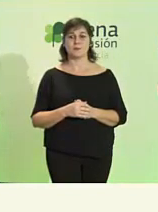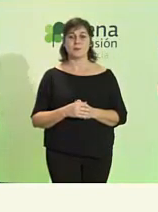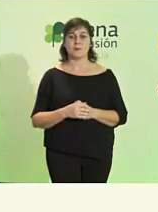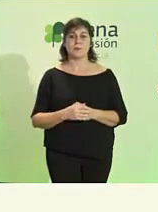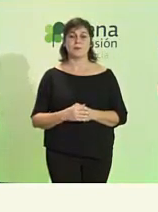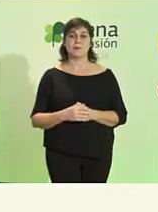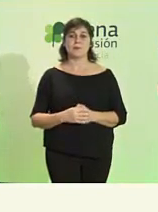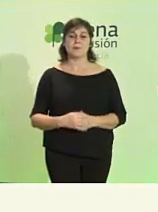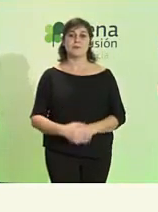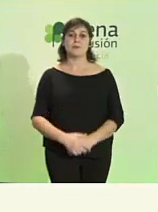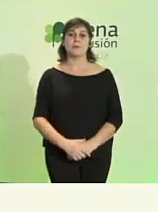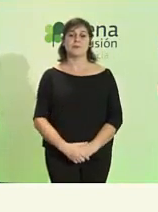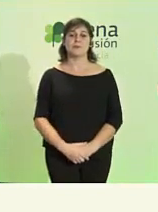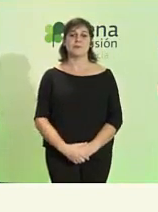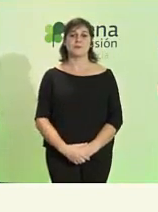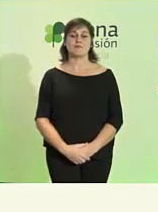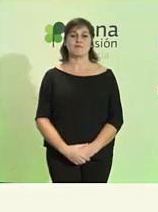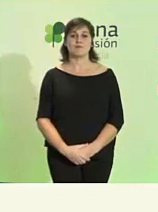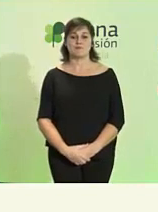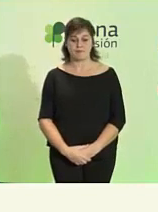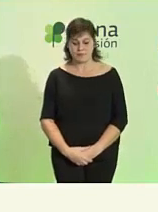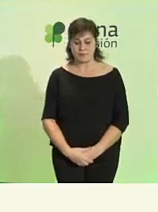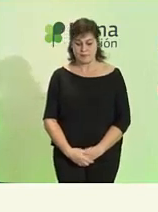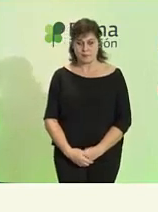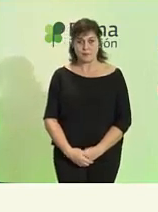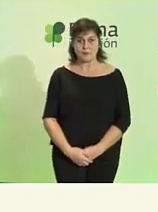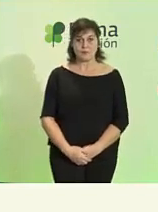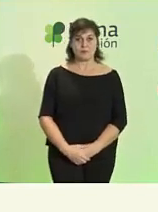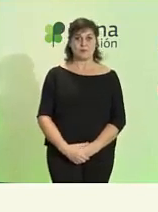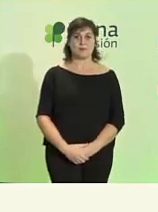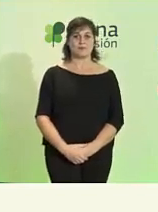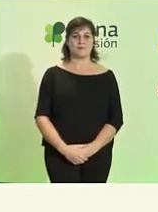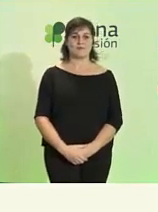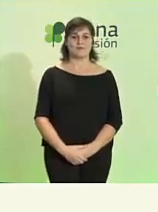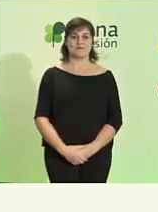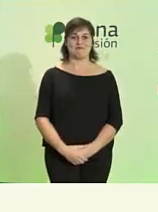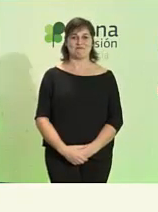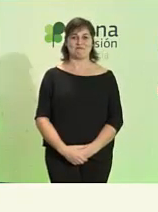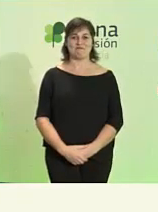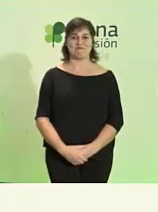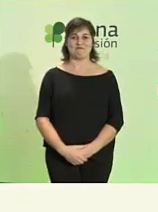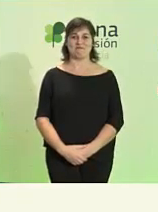success. See you in Taiwan.